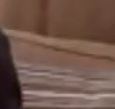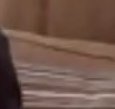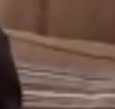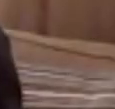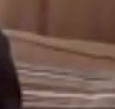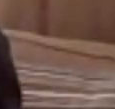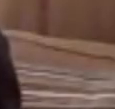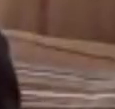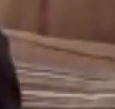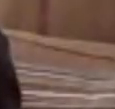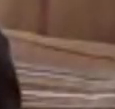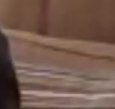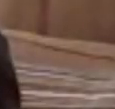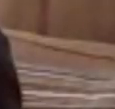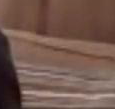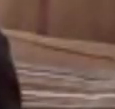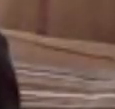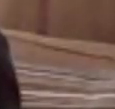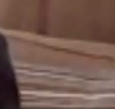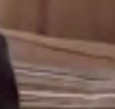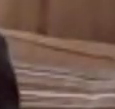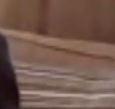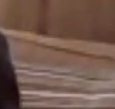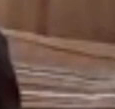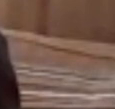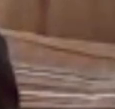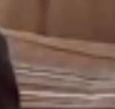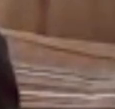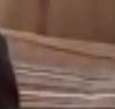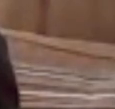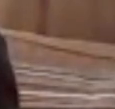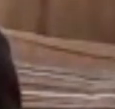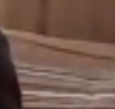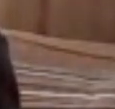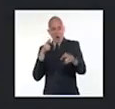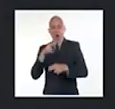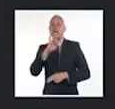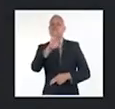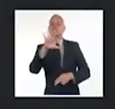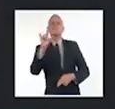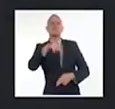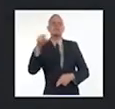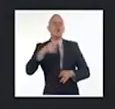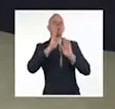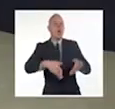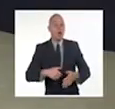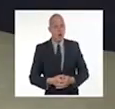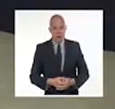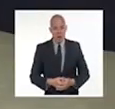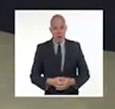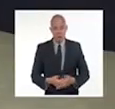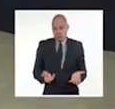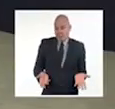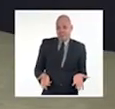no faltarán allí las voces que, aunque sean minoritarias y aunque no puedan imponerse en términos